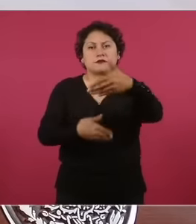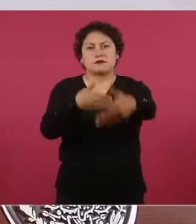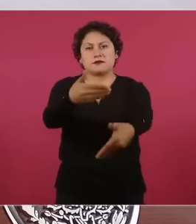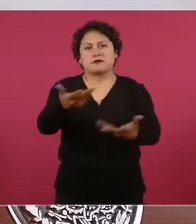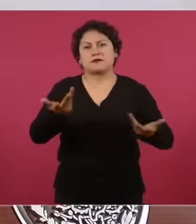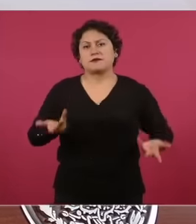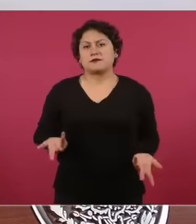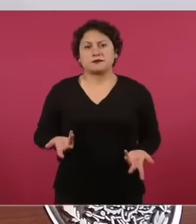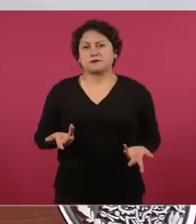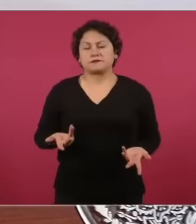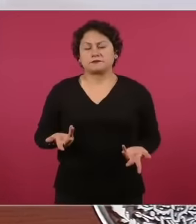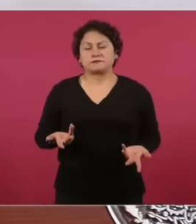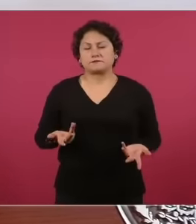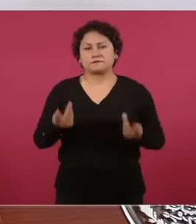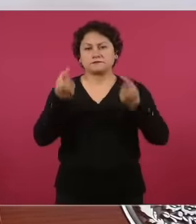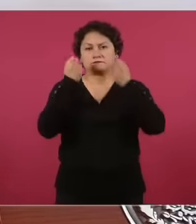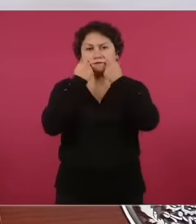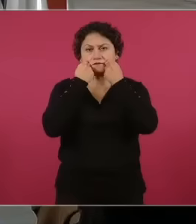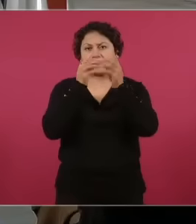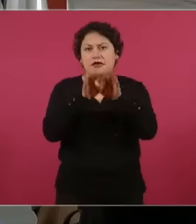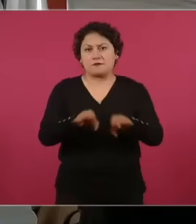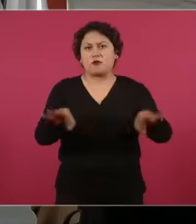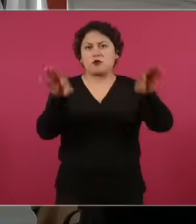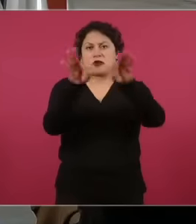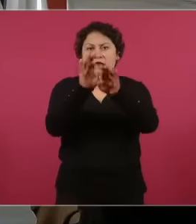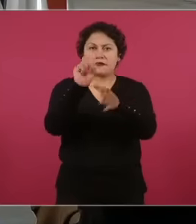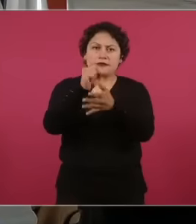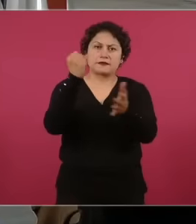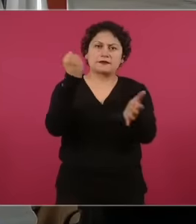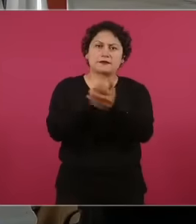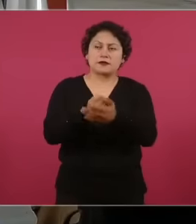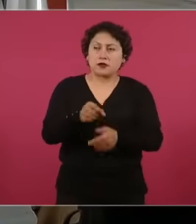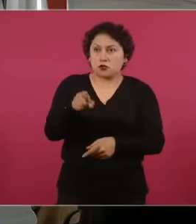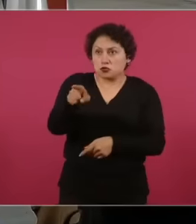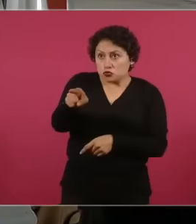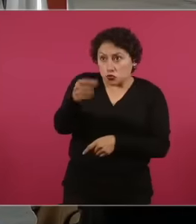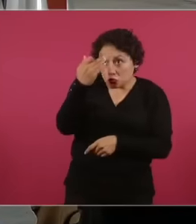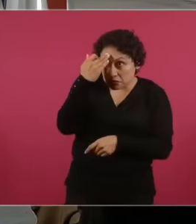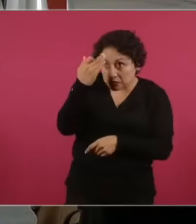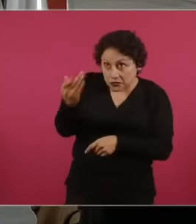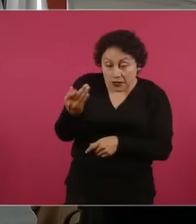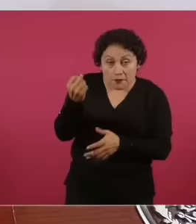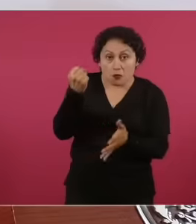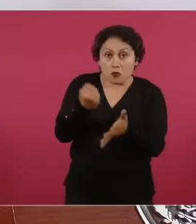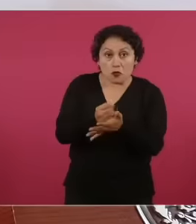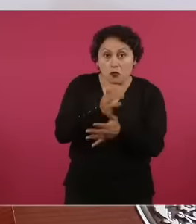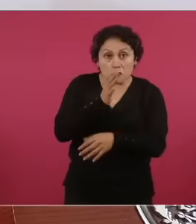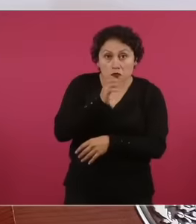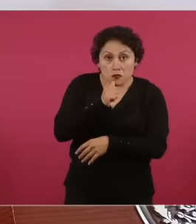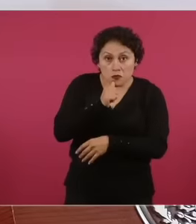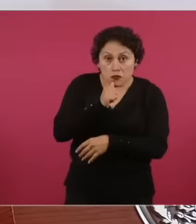se aprueben. No importa si no es en su sexenio. Sí, pero no hay por qué